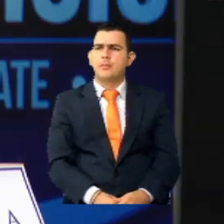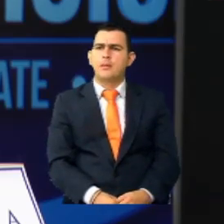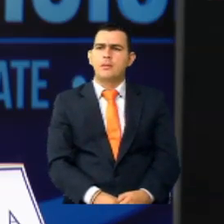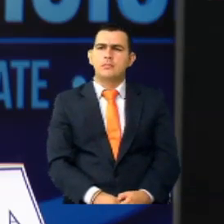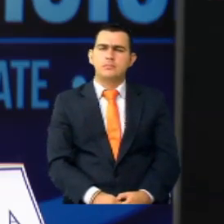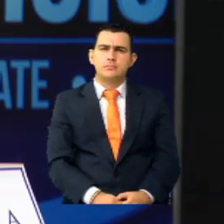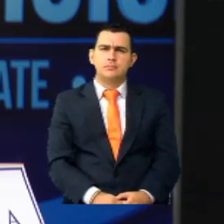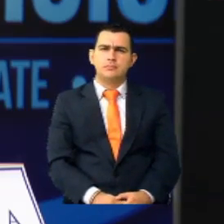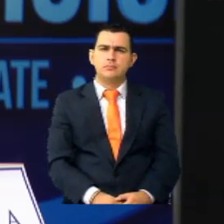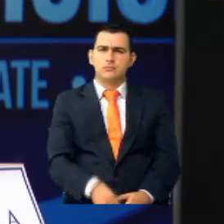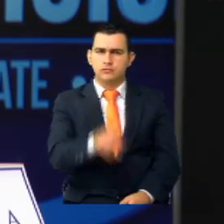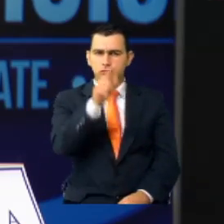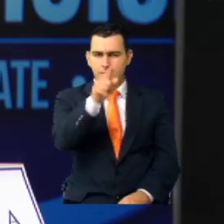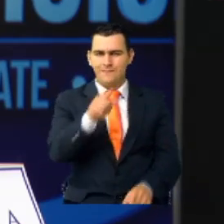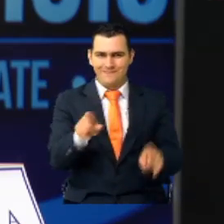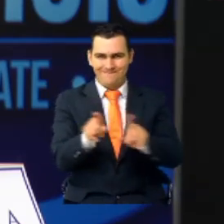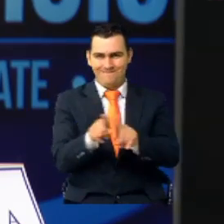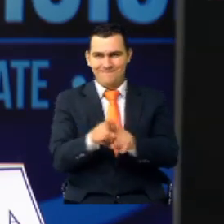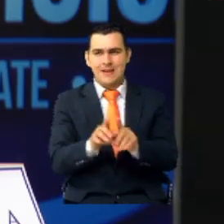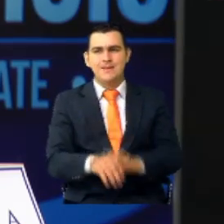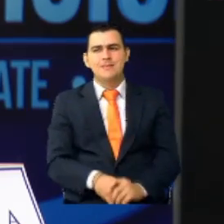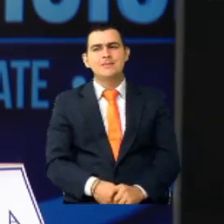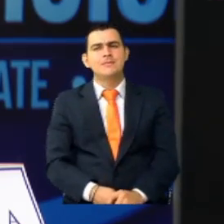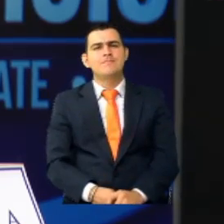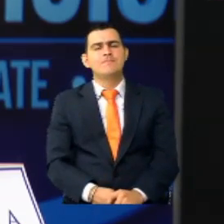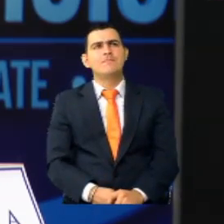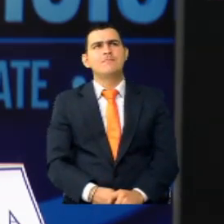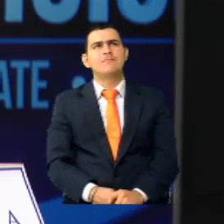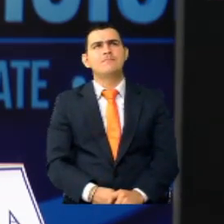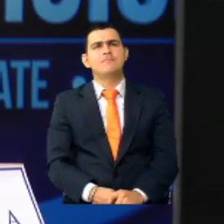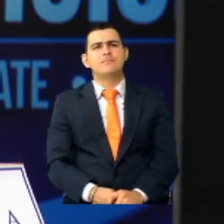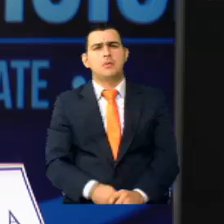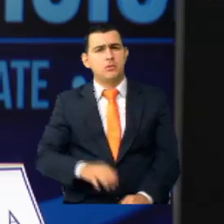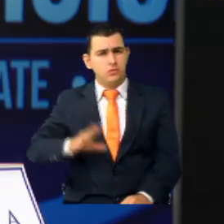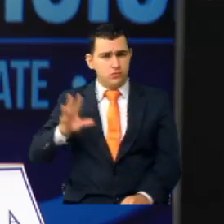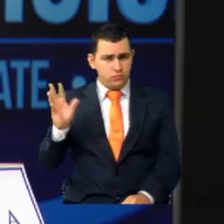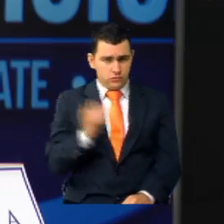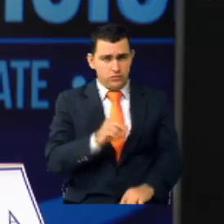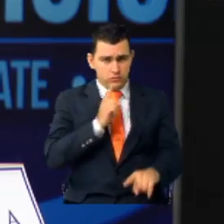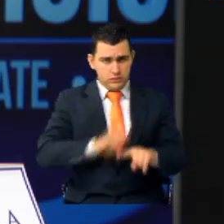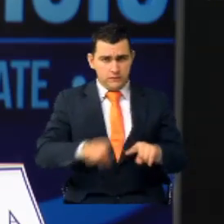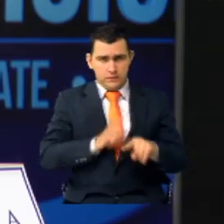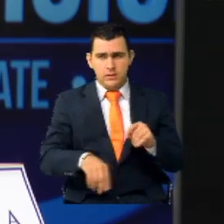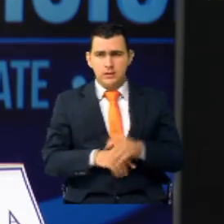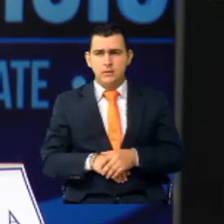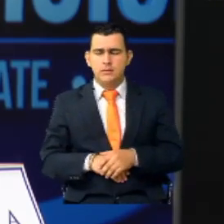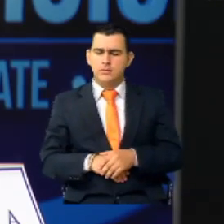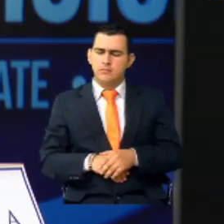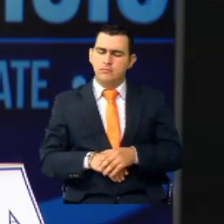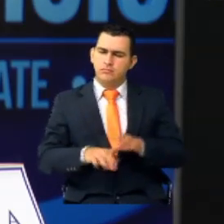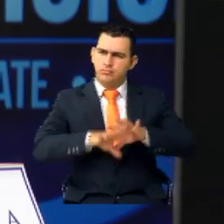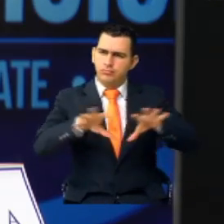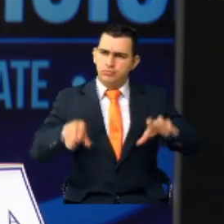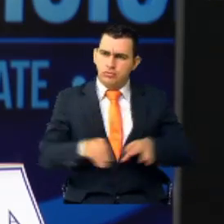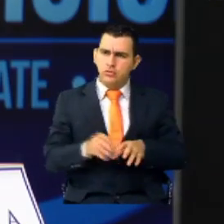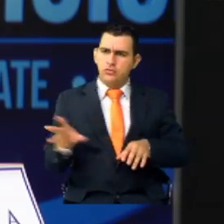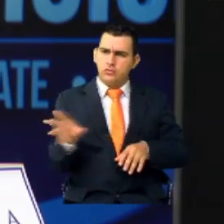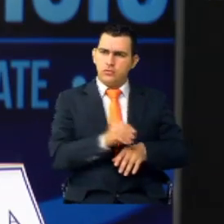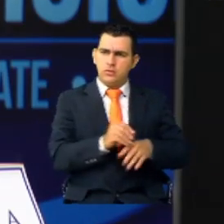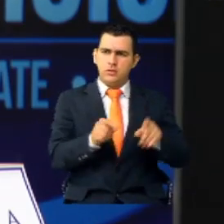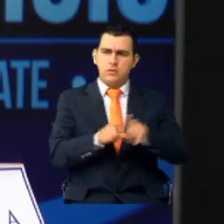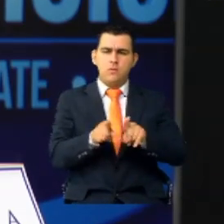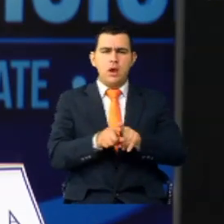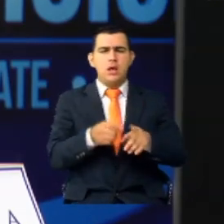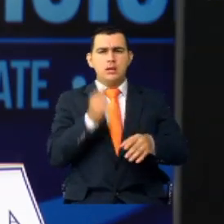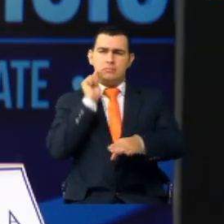con la opinión del Laboratorio de Paz, por ejemplo, y otras organizaciones que han sido quienes permanentemente están denunciando este